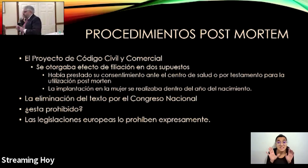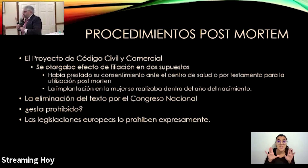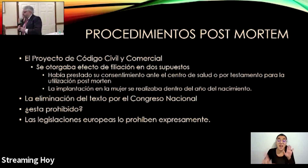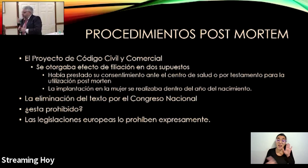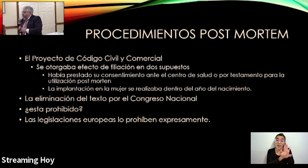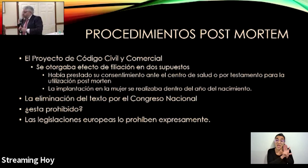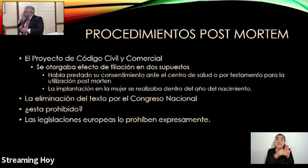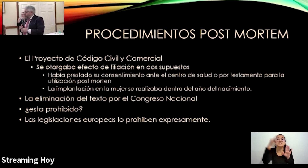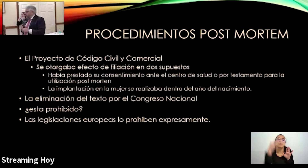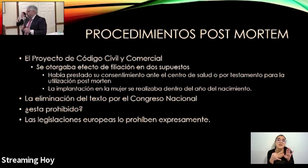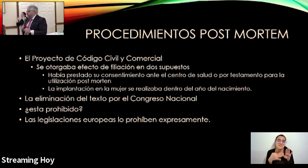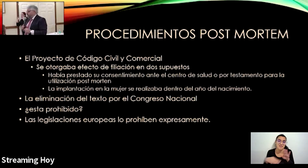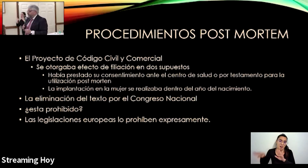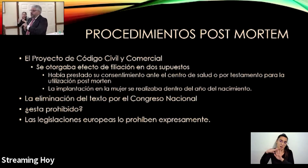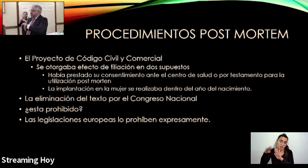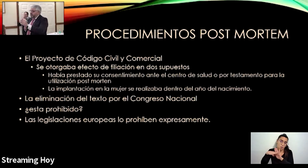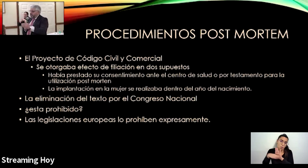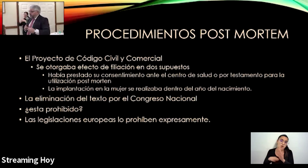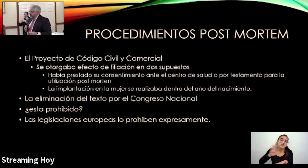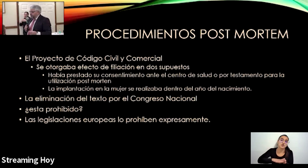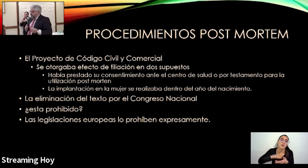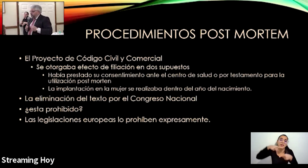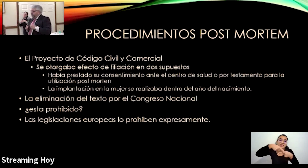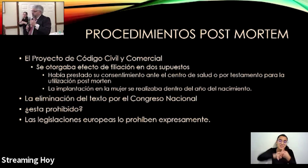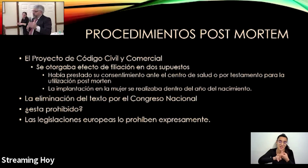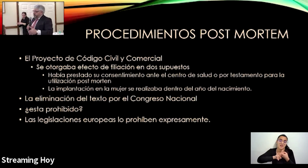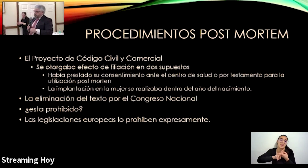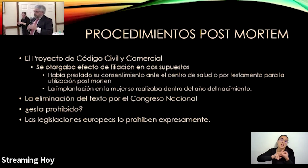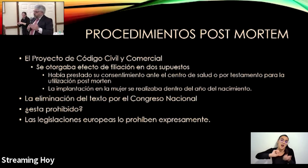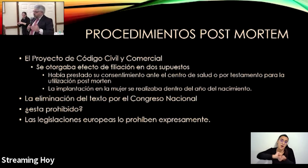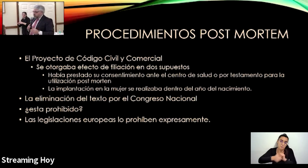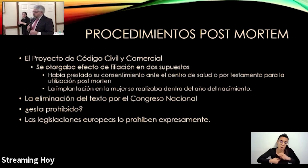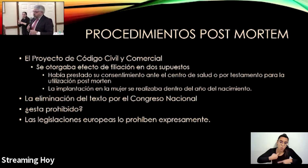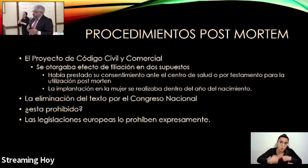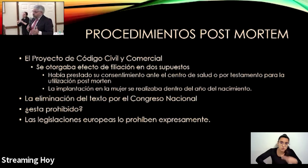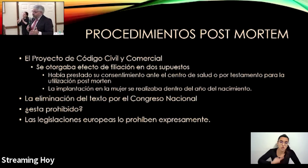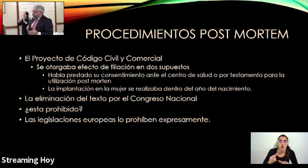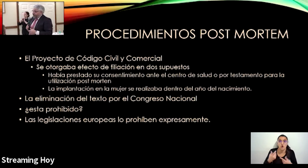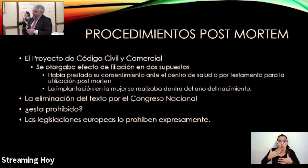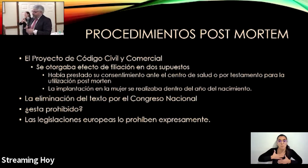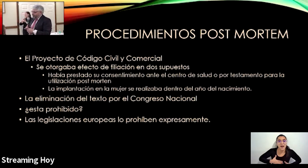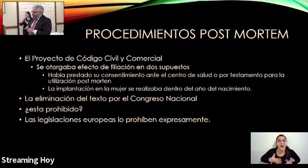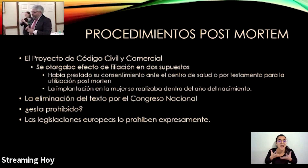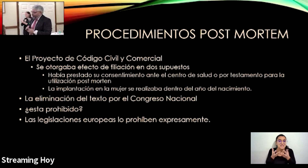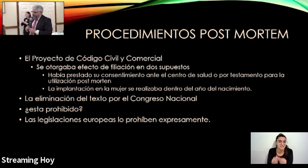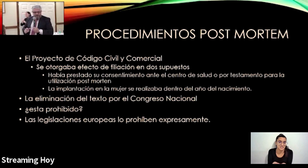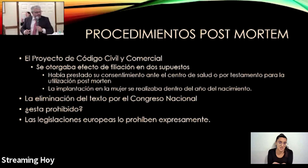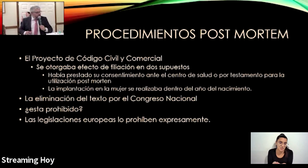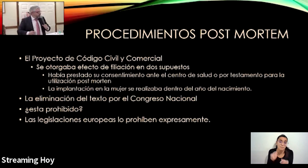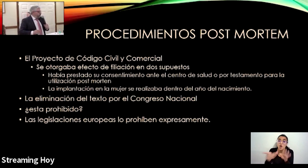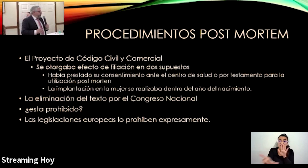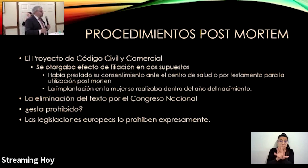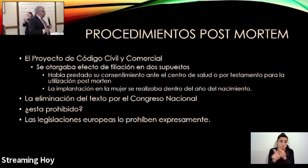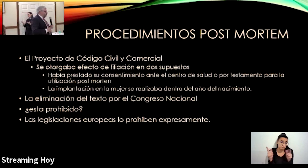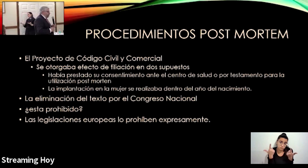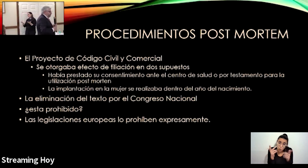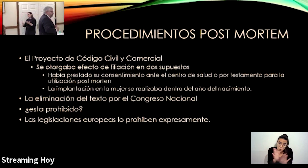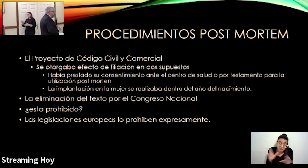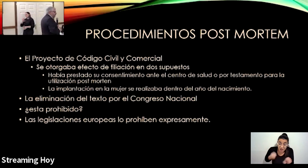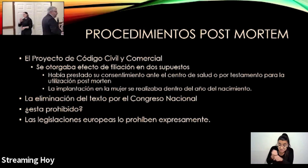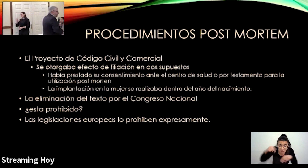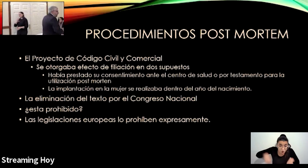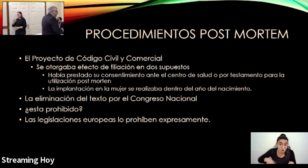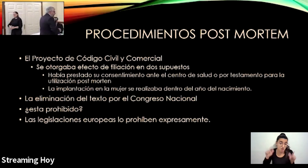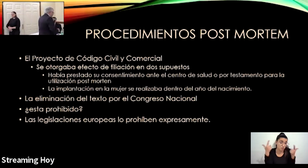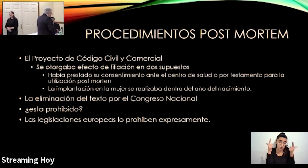iba a regular las técnicas de reproducción humana asistida. Esa ley no sucedió, al menos por ahora